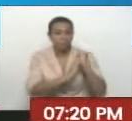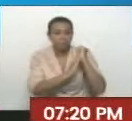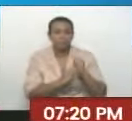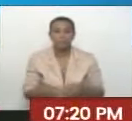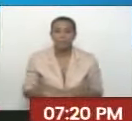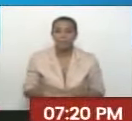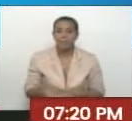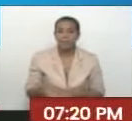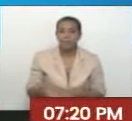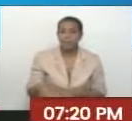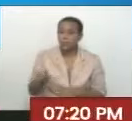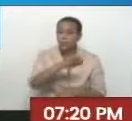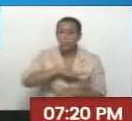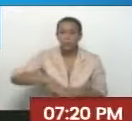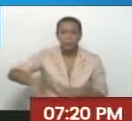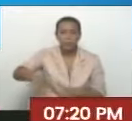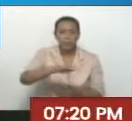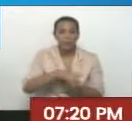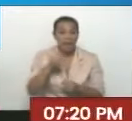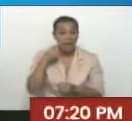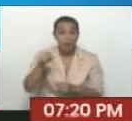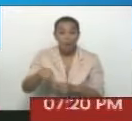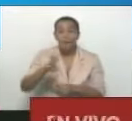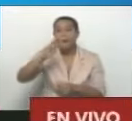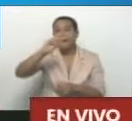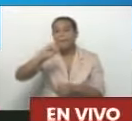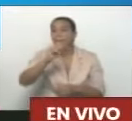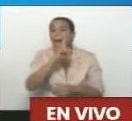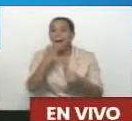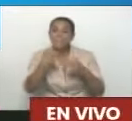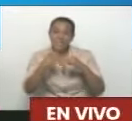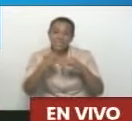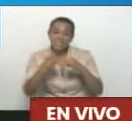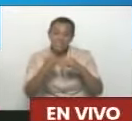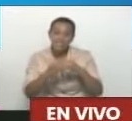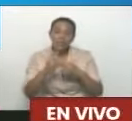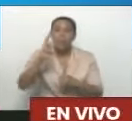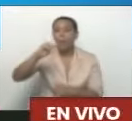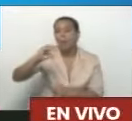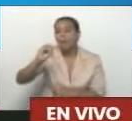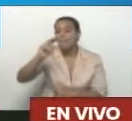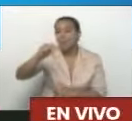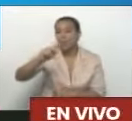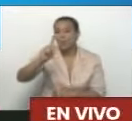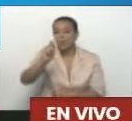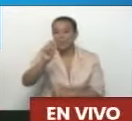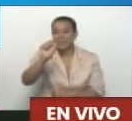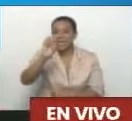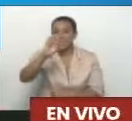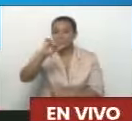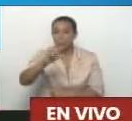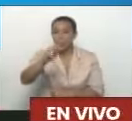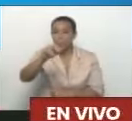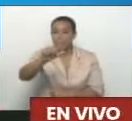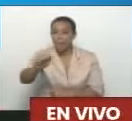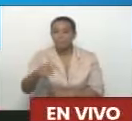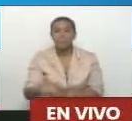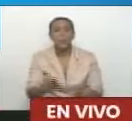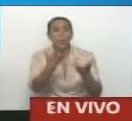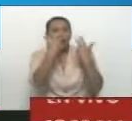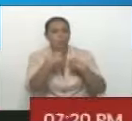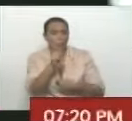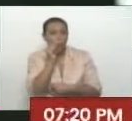emperador de México y todas las tierras del norte, Montezuma, ¿Cómo asumiste esa responsabilidad, Montezuma?